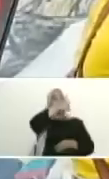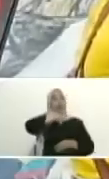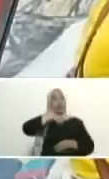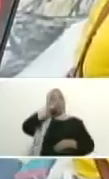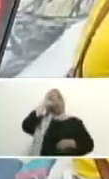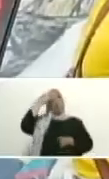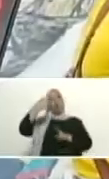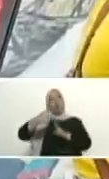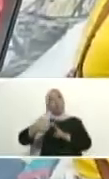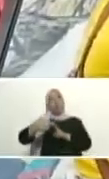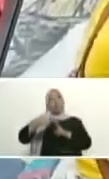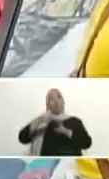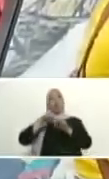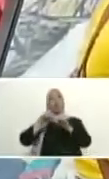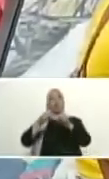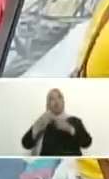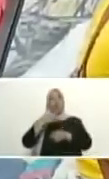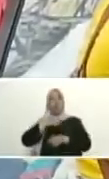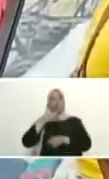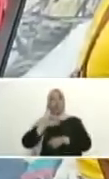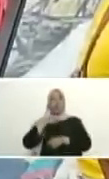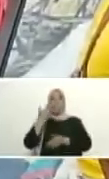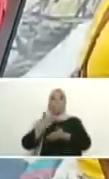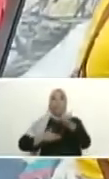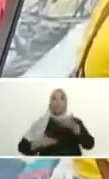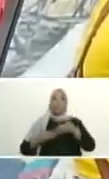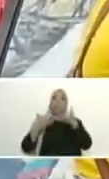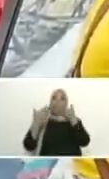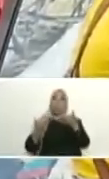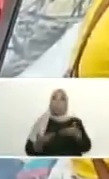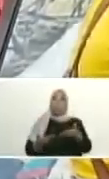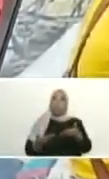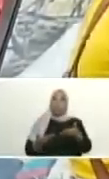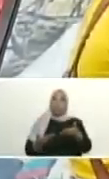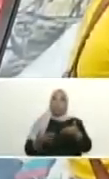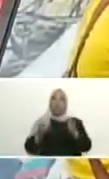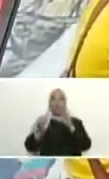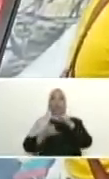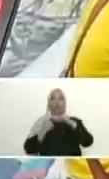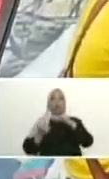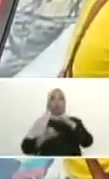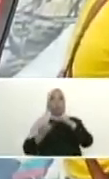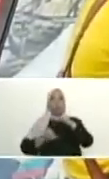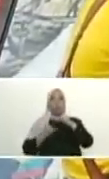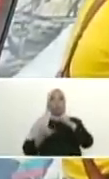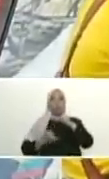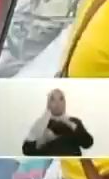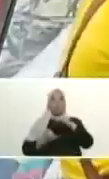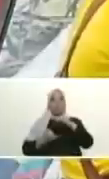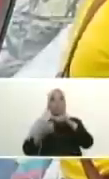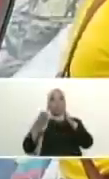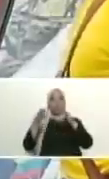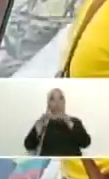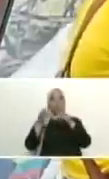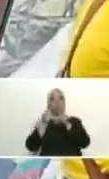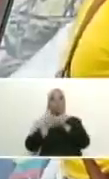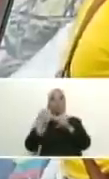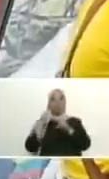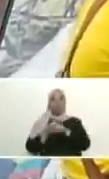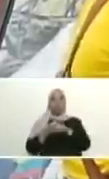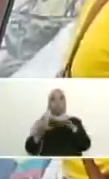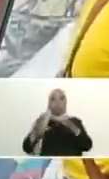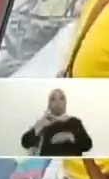a usted para hacerle entrega de este presente institucional por parte de los cadetes de